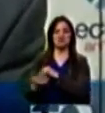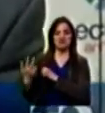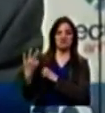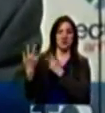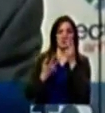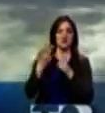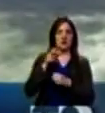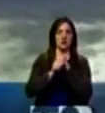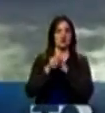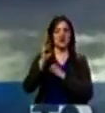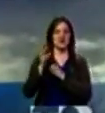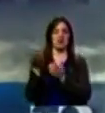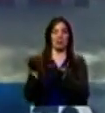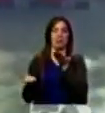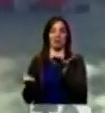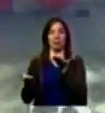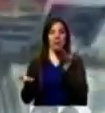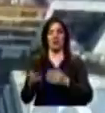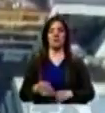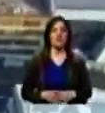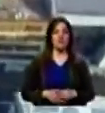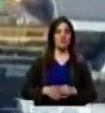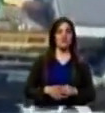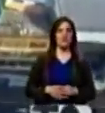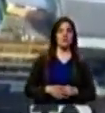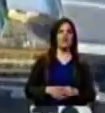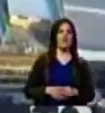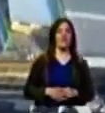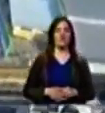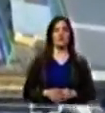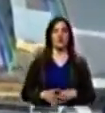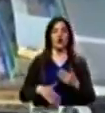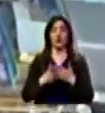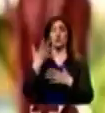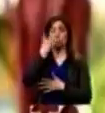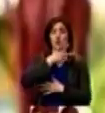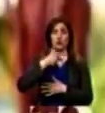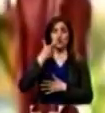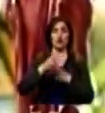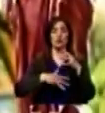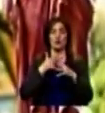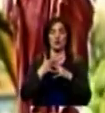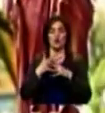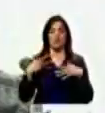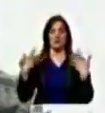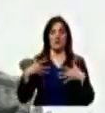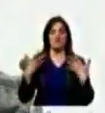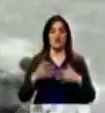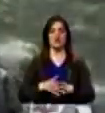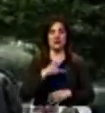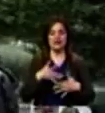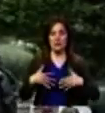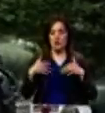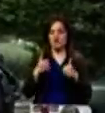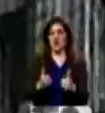en 2016. La ciudad de los Tres Juanes mantiene su identidad y la muestra al mundo durante sus festividades, que se hacen eco del coraje